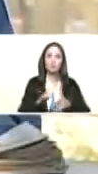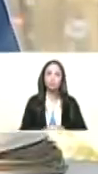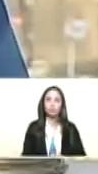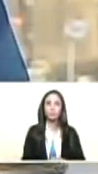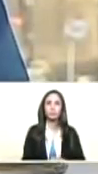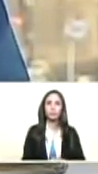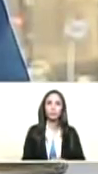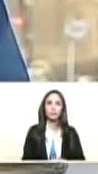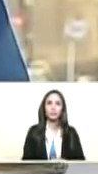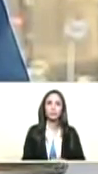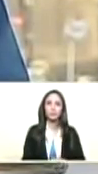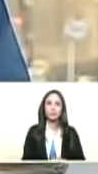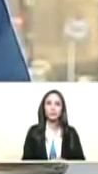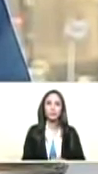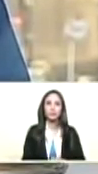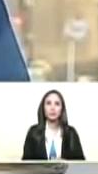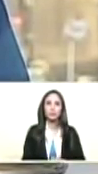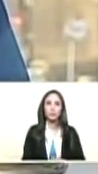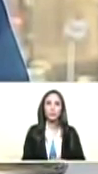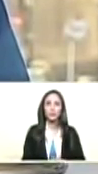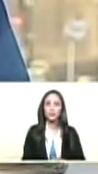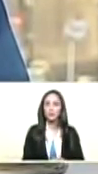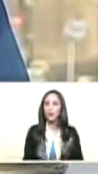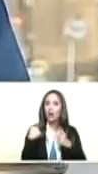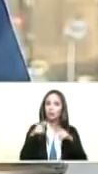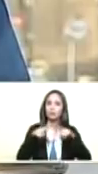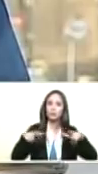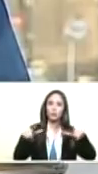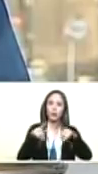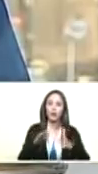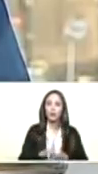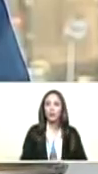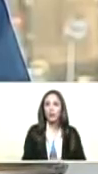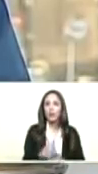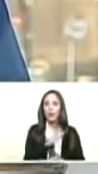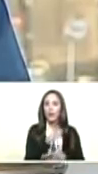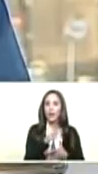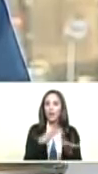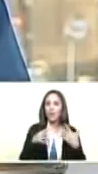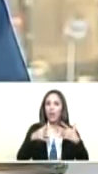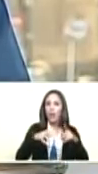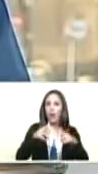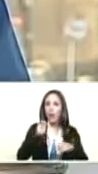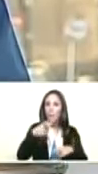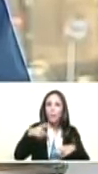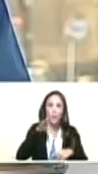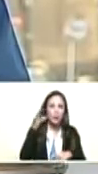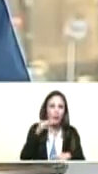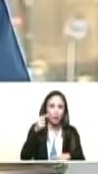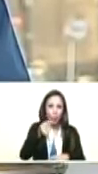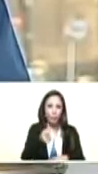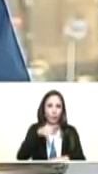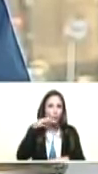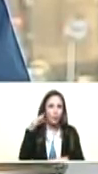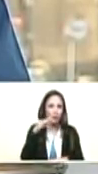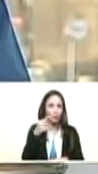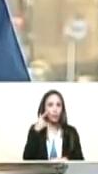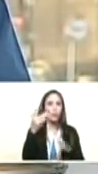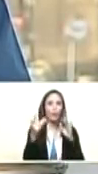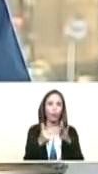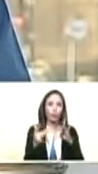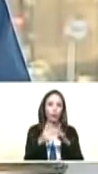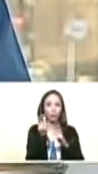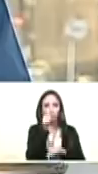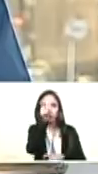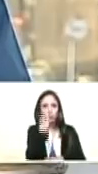Araure, frente a la estación del tren en la industria venezolana maicera Pronútricos. Vamos a darle el pase